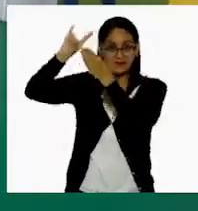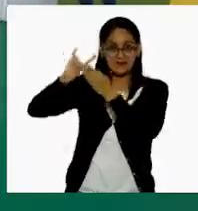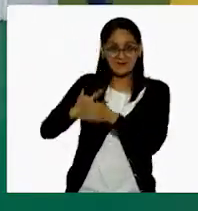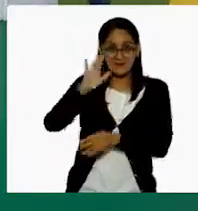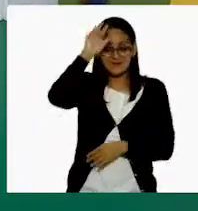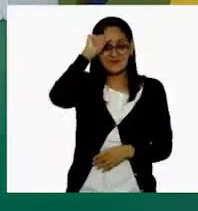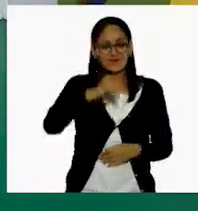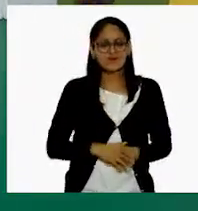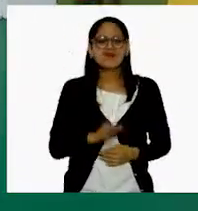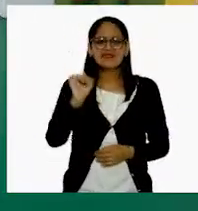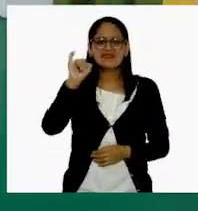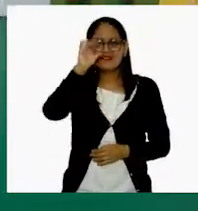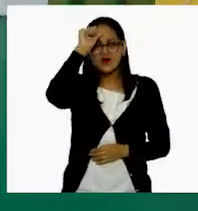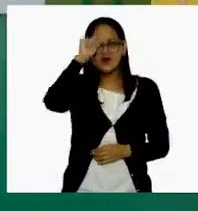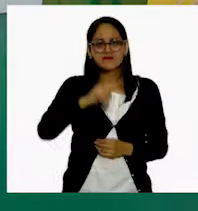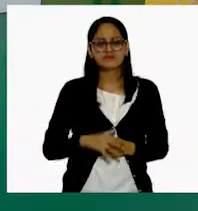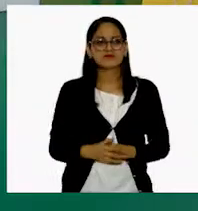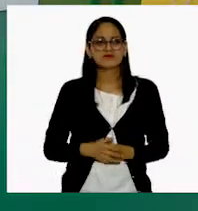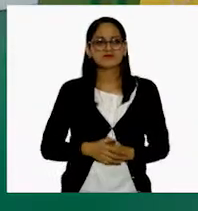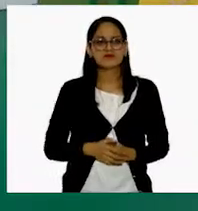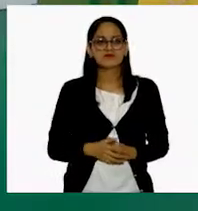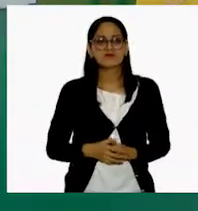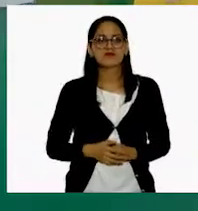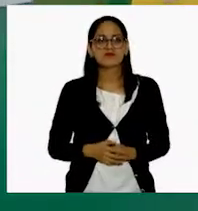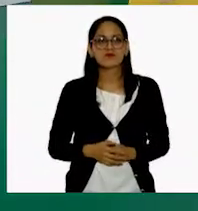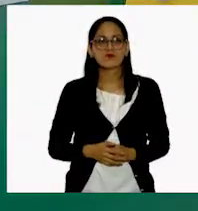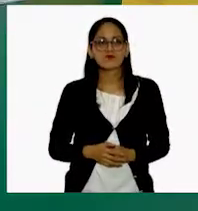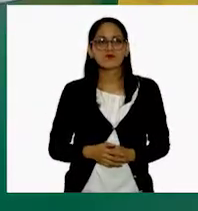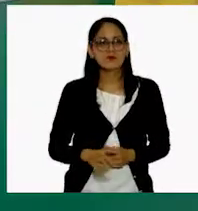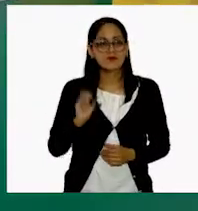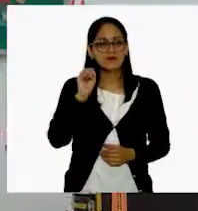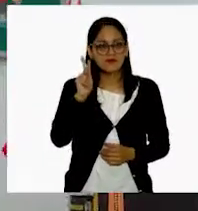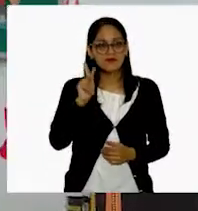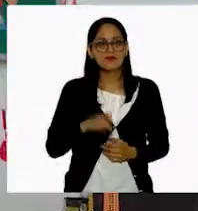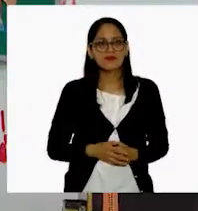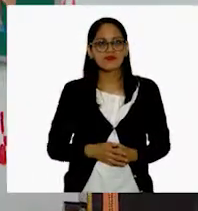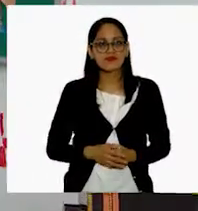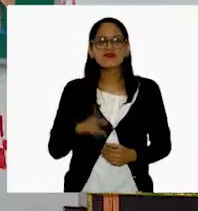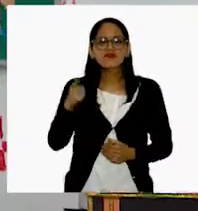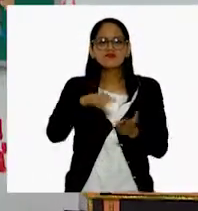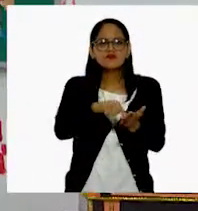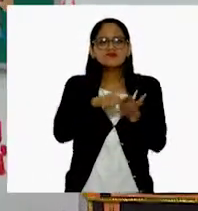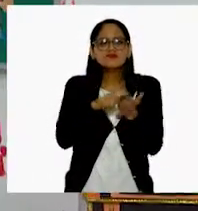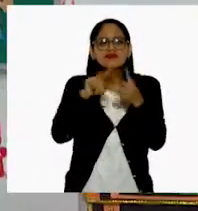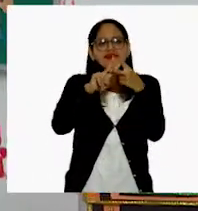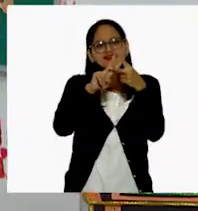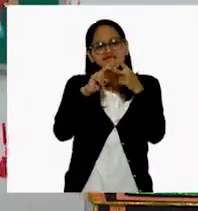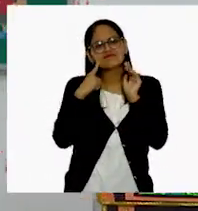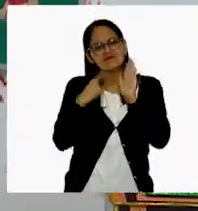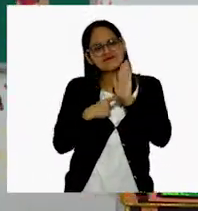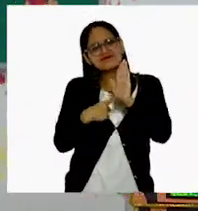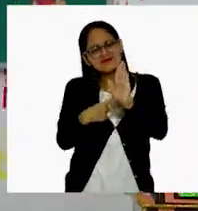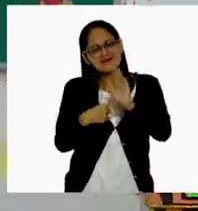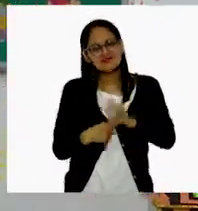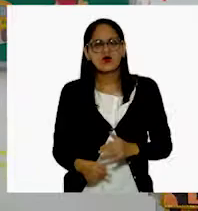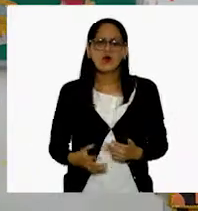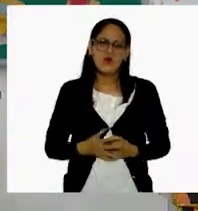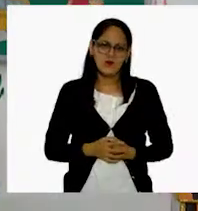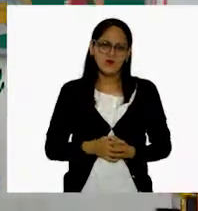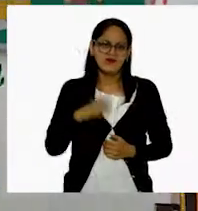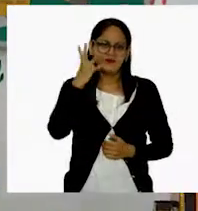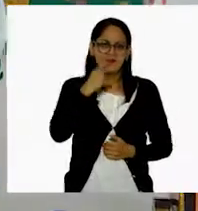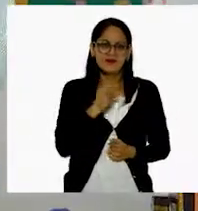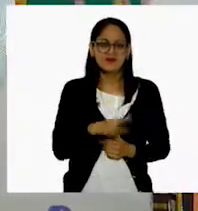Ok. Se las voy a pegar. ¿Eh? Maestra. Ay, mira, okay. Qué bonita. Enséñame tu estrellita. Mira. Única. Oh, a